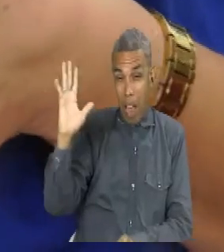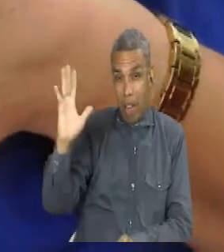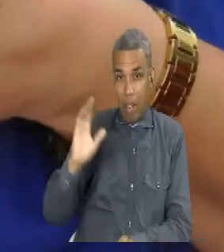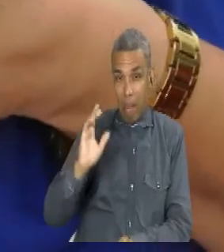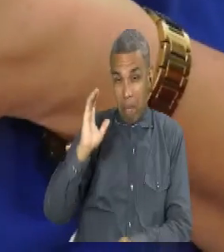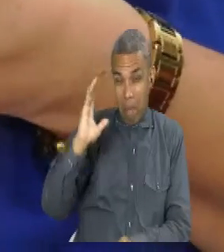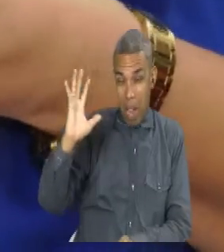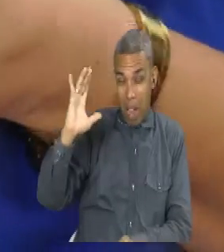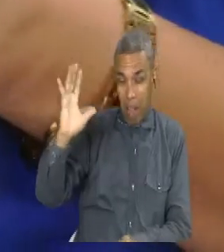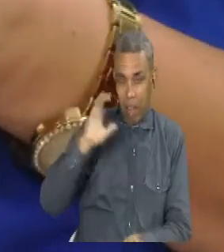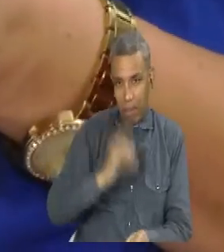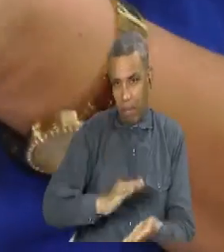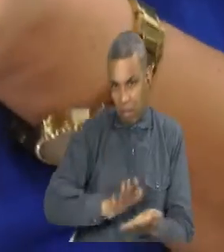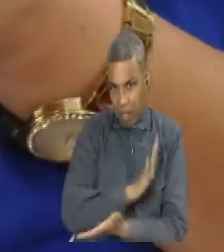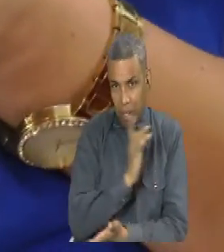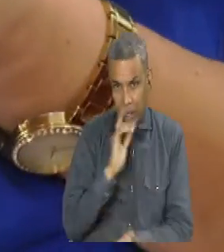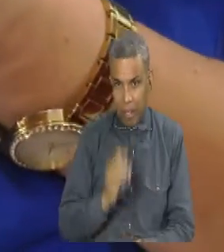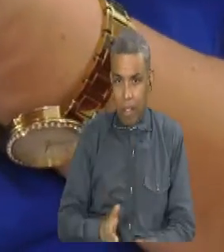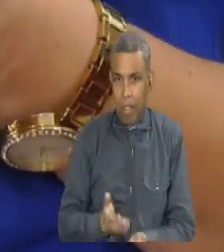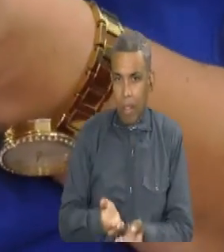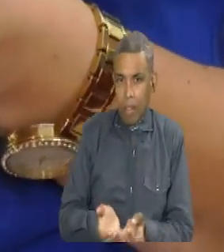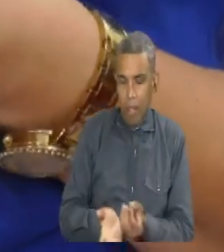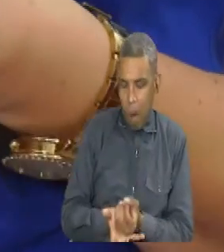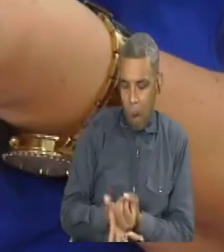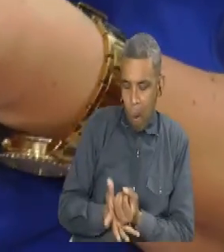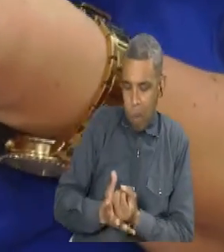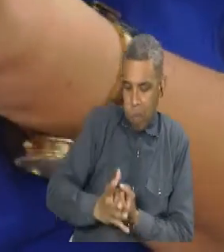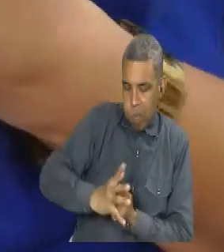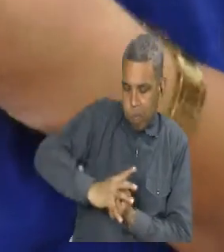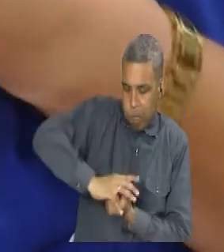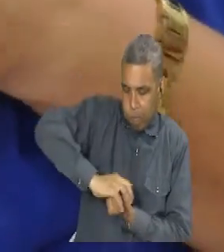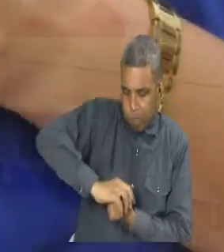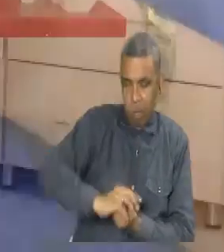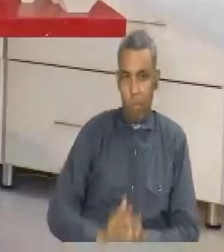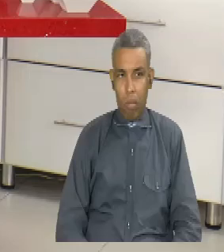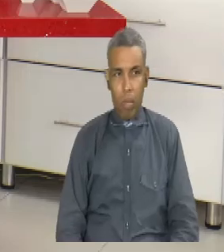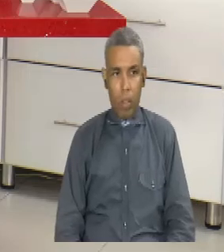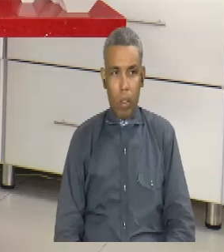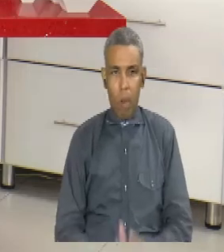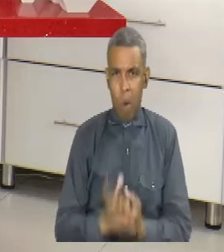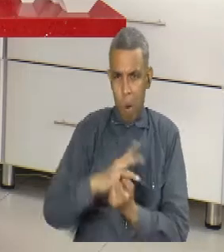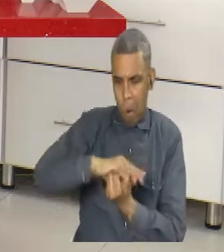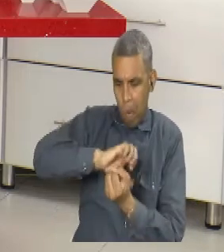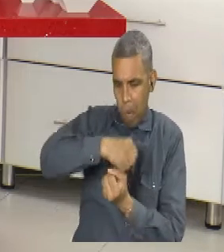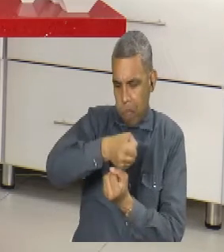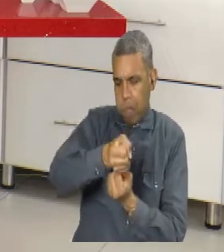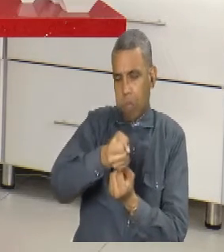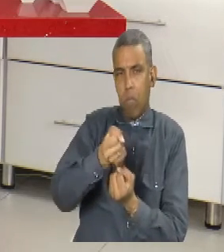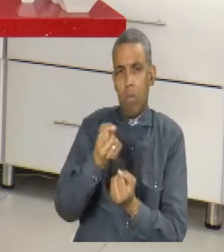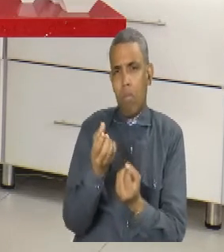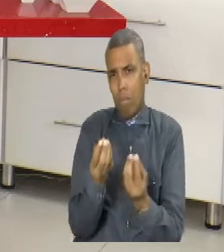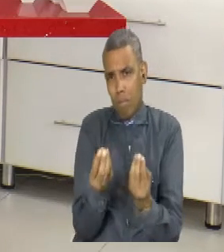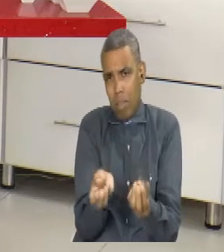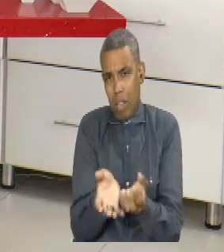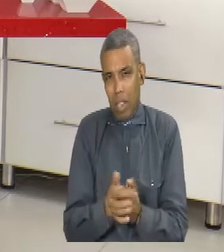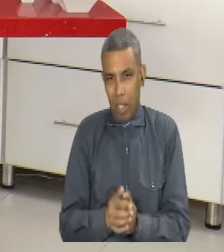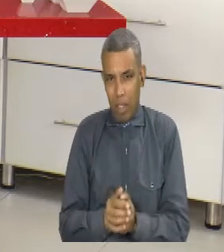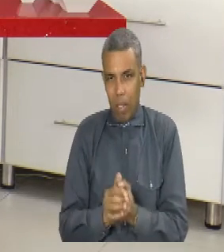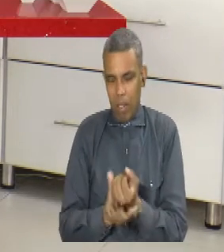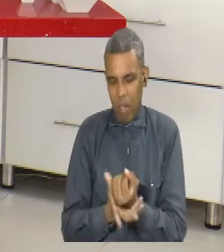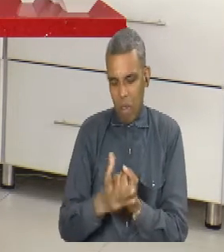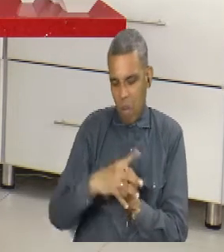cebollita. Que quede bien selladita. La idea del moñito es para diferenciar las dos que vamos a adicionar